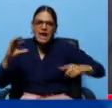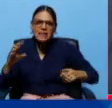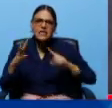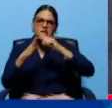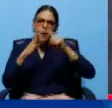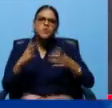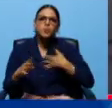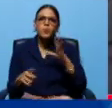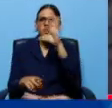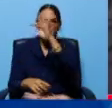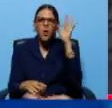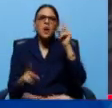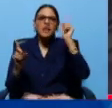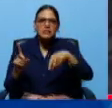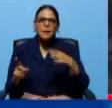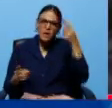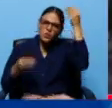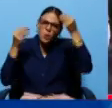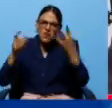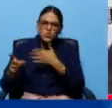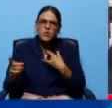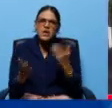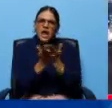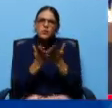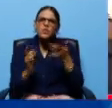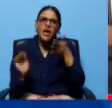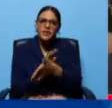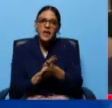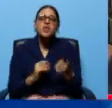te gustaría estudiar a ti? ¿Has pensado?